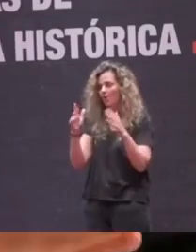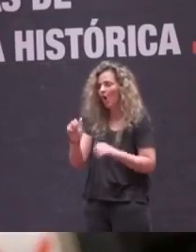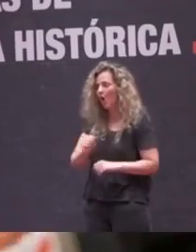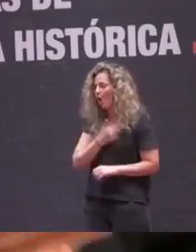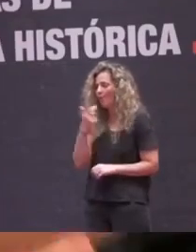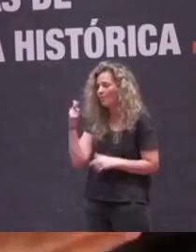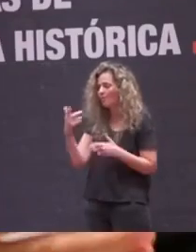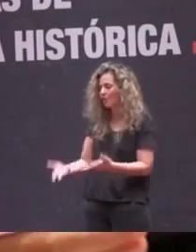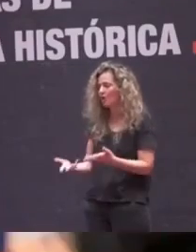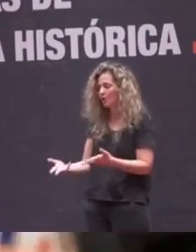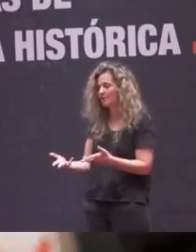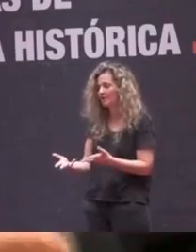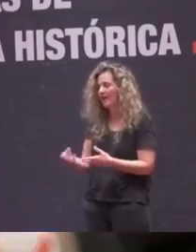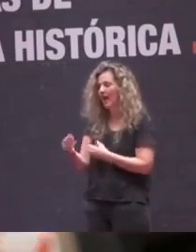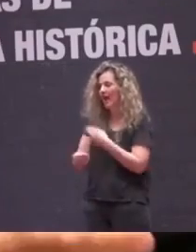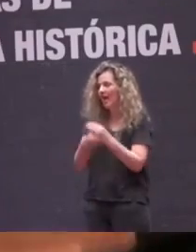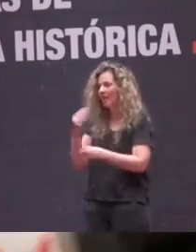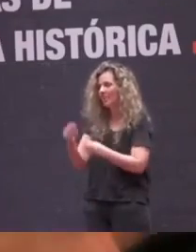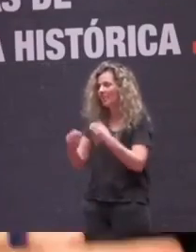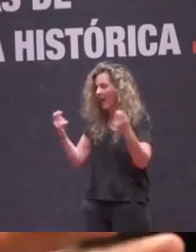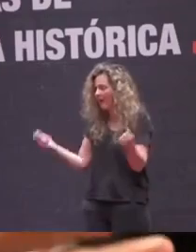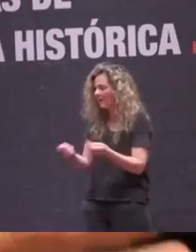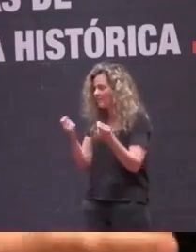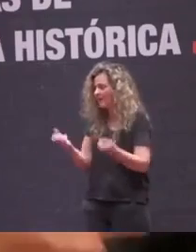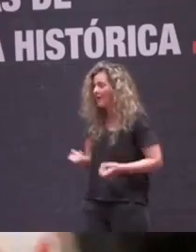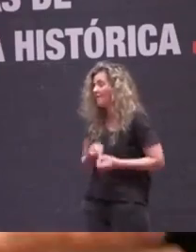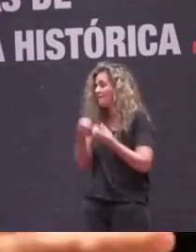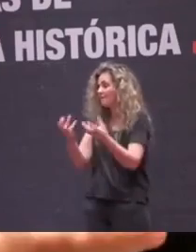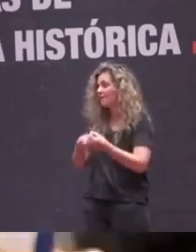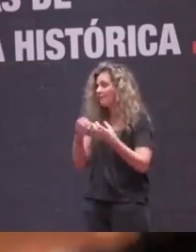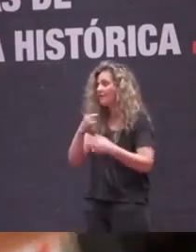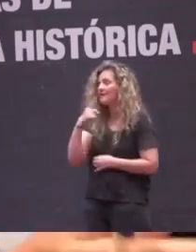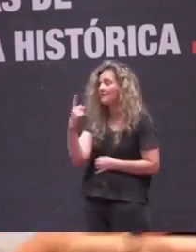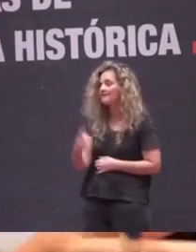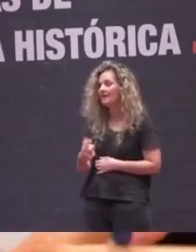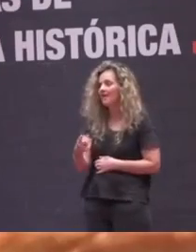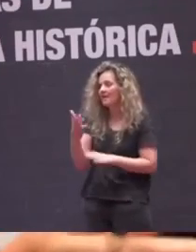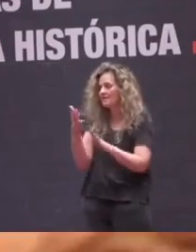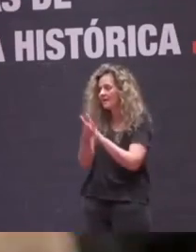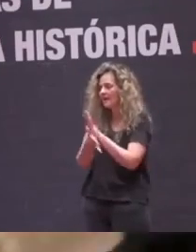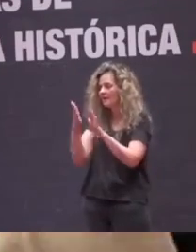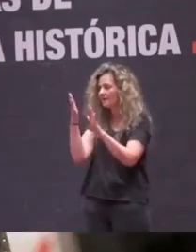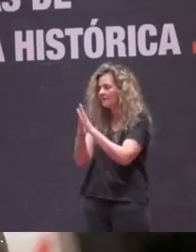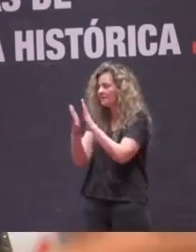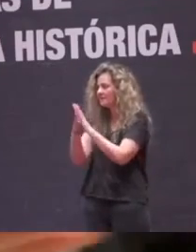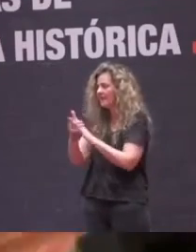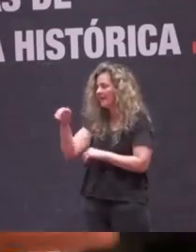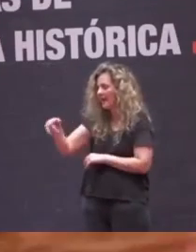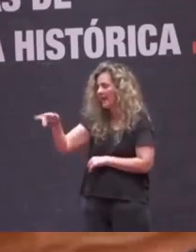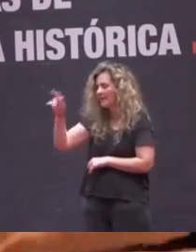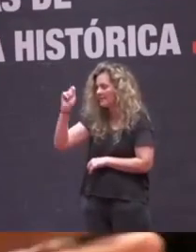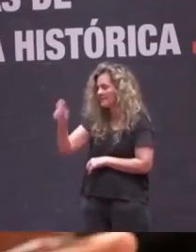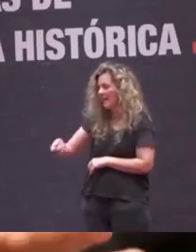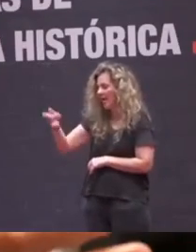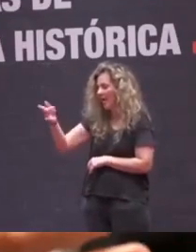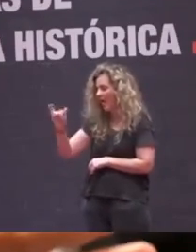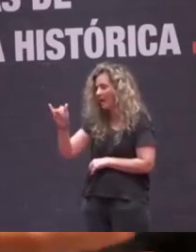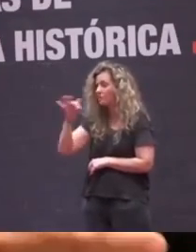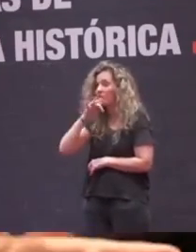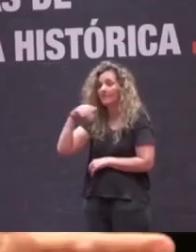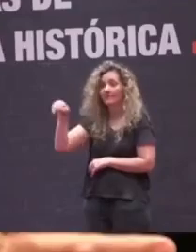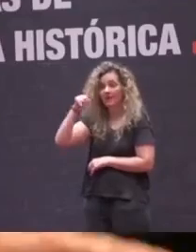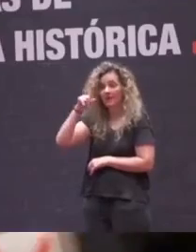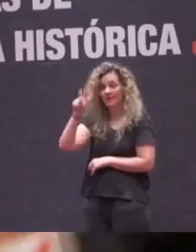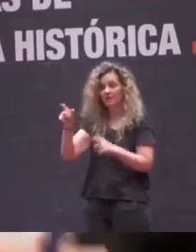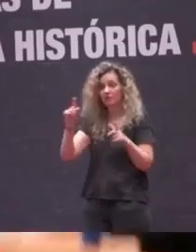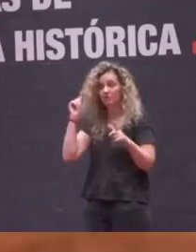oportuno, ahora mismo, para hacer unha campaña informativa en Sada, explicando que hai esa sentencia, que moita xente non se enterou, e que, por lo